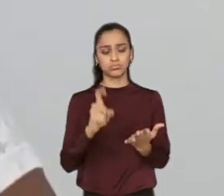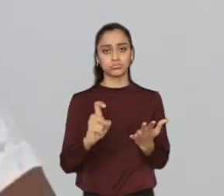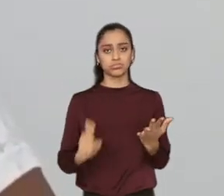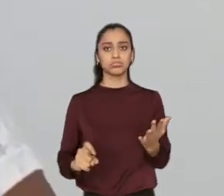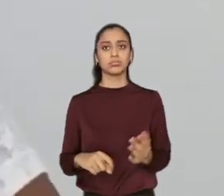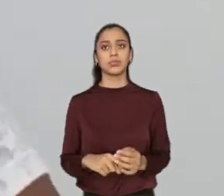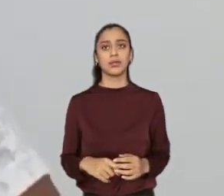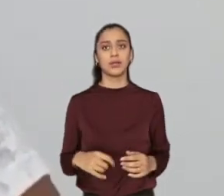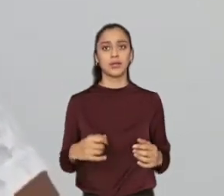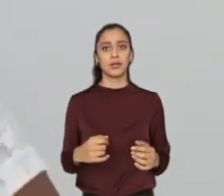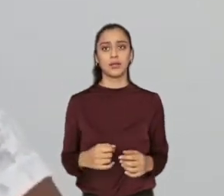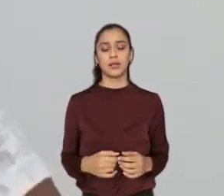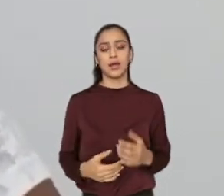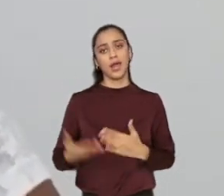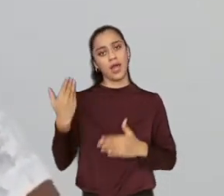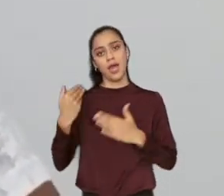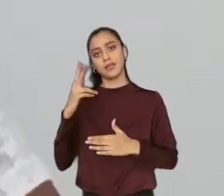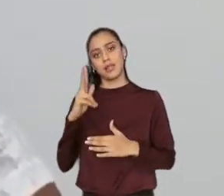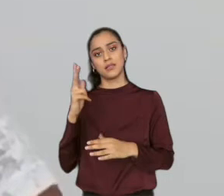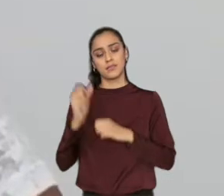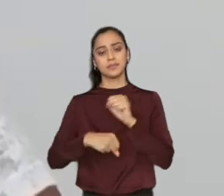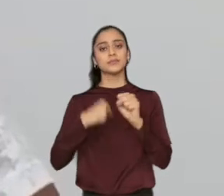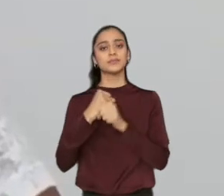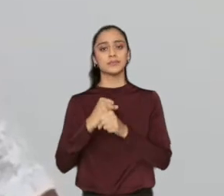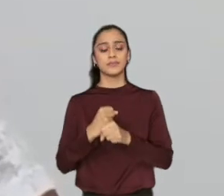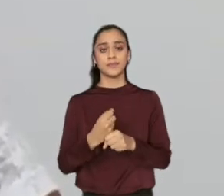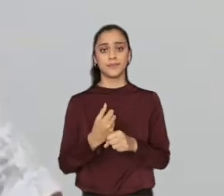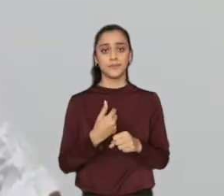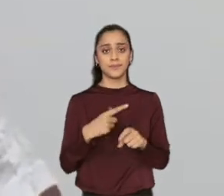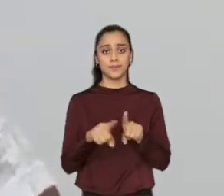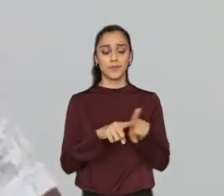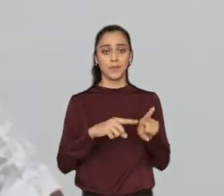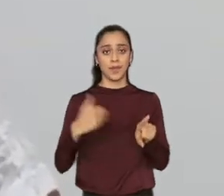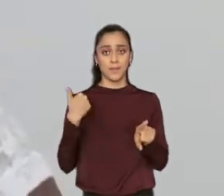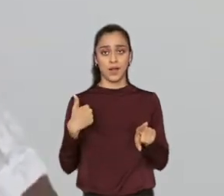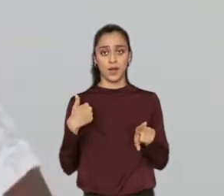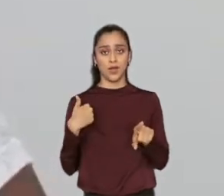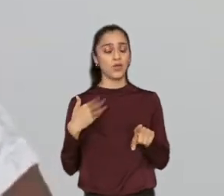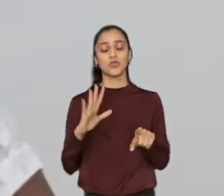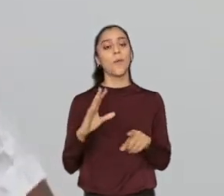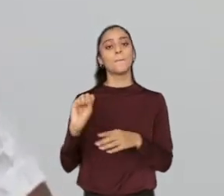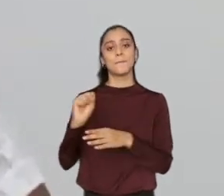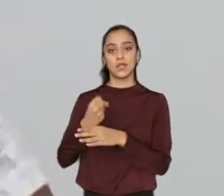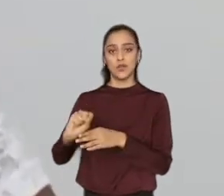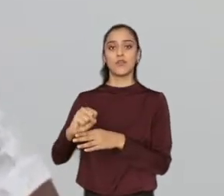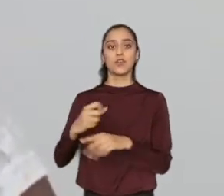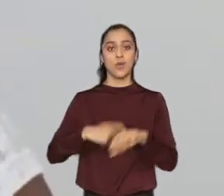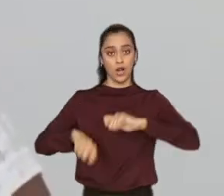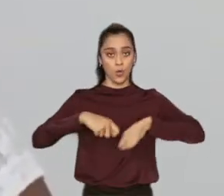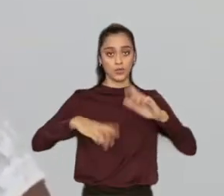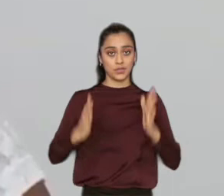Y ahora, desde hace 3 años, mi hermano es el cocinero. No, mi sobrino es el